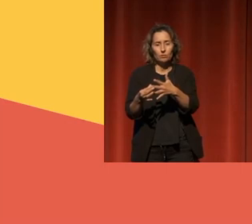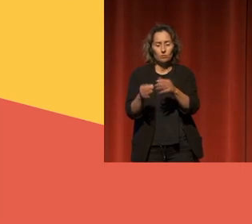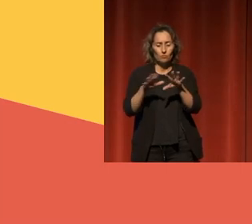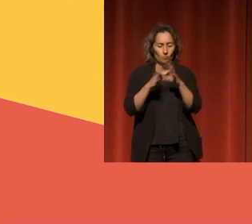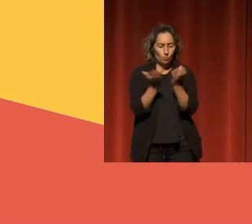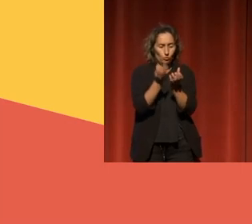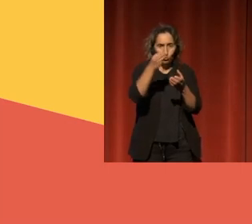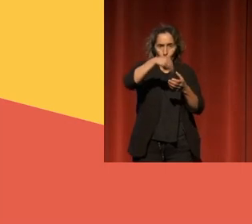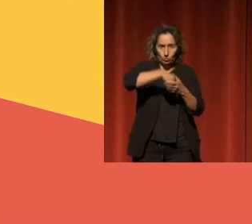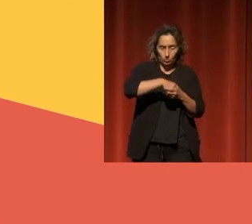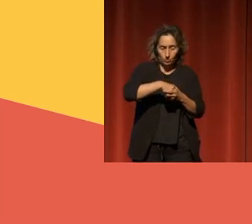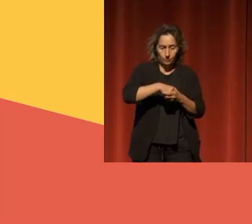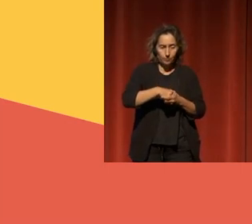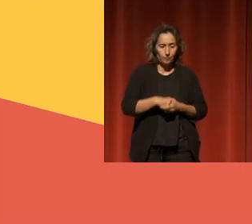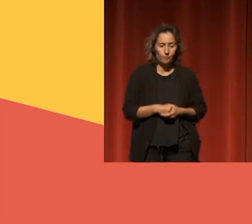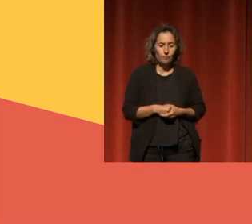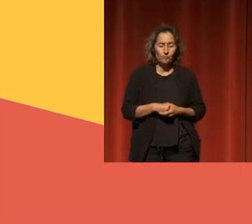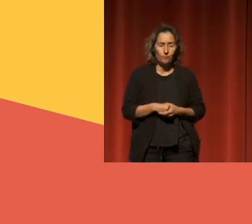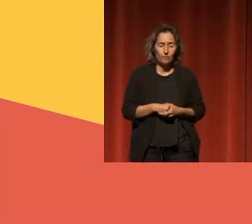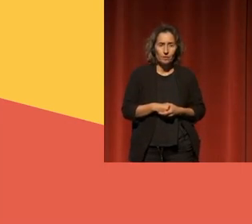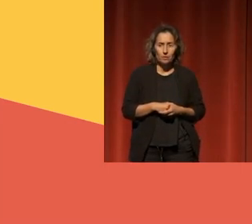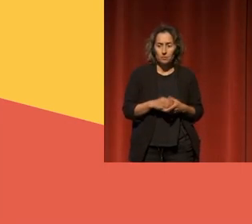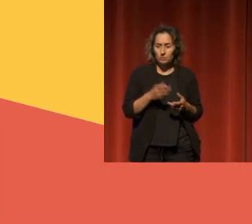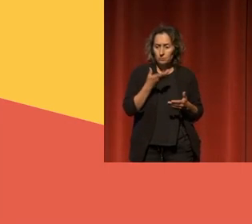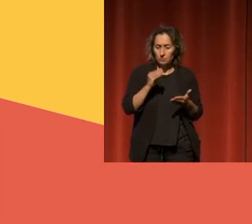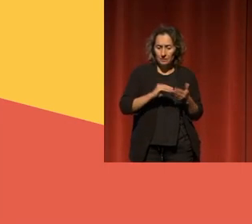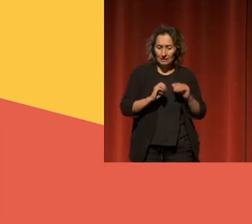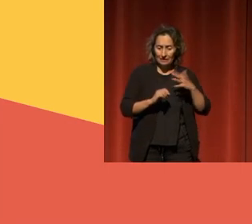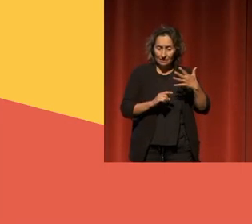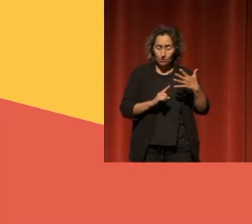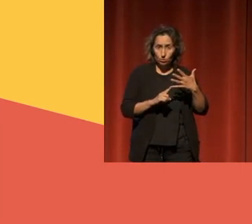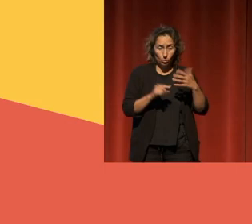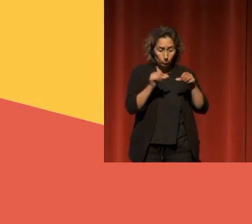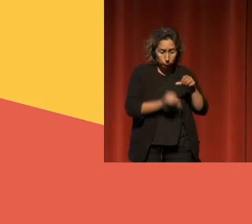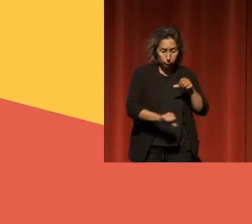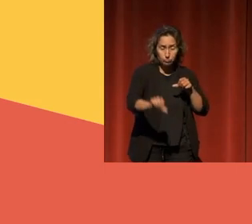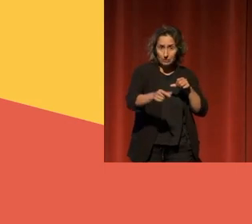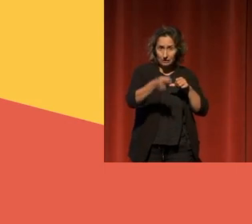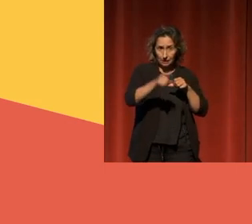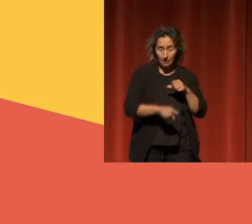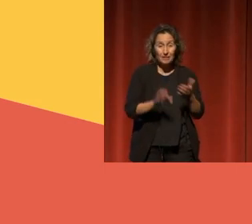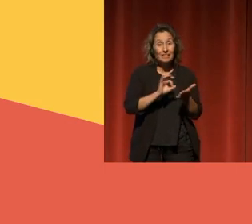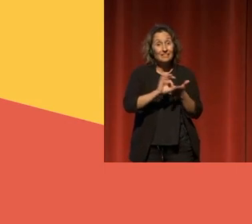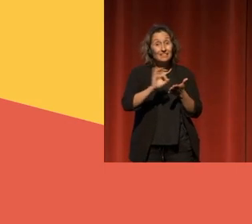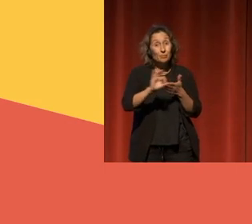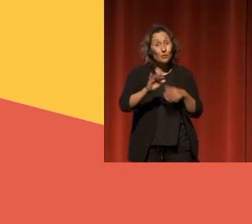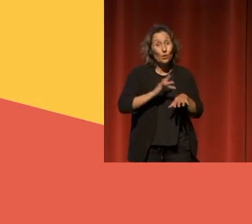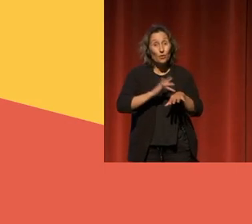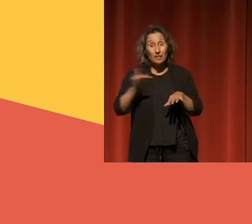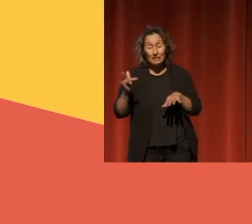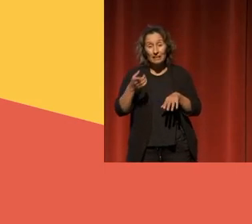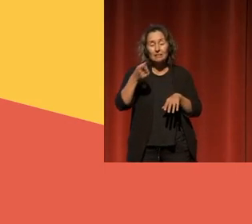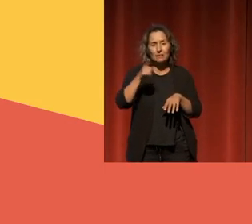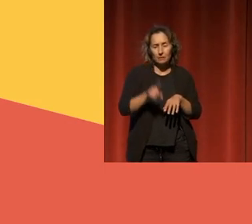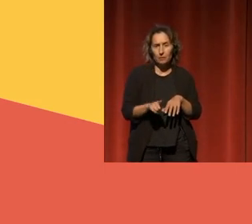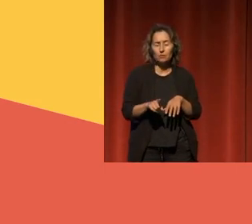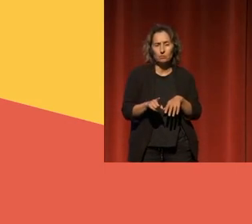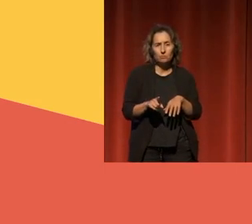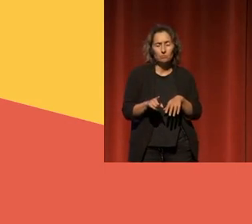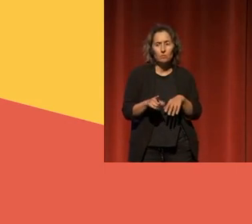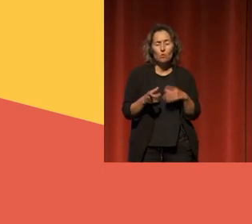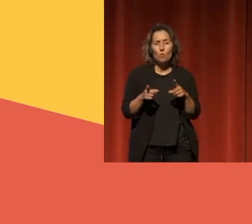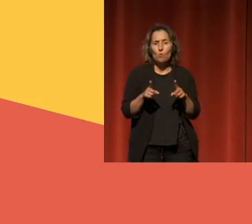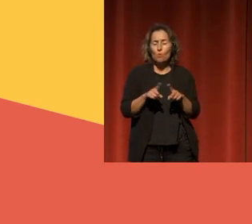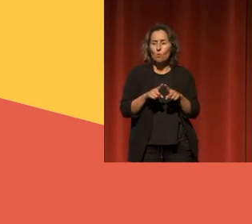mundo que además recorrerá desde el quinto programa marco en adelante los servicios digitales que ya están como un objetivo